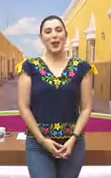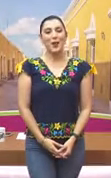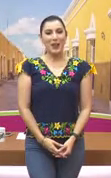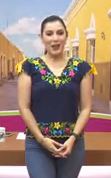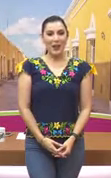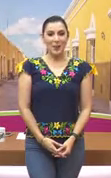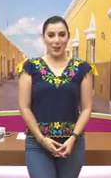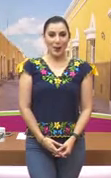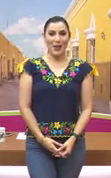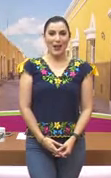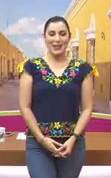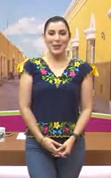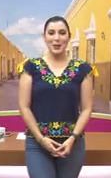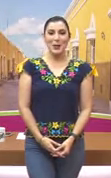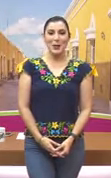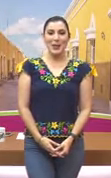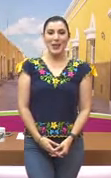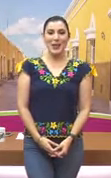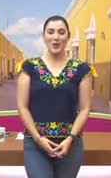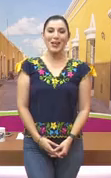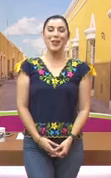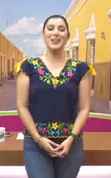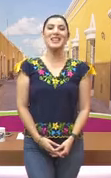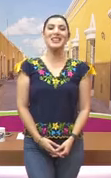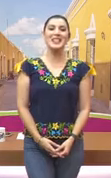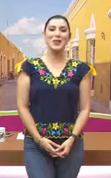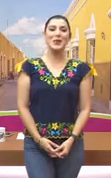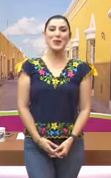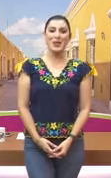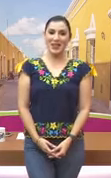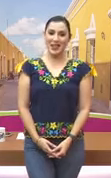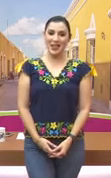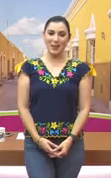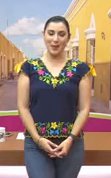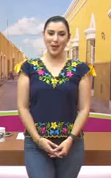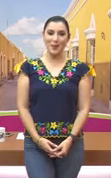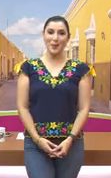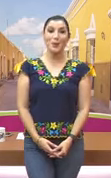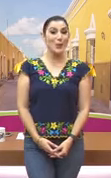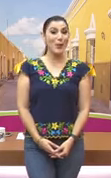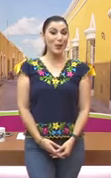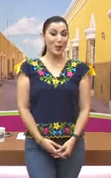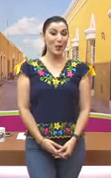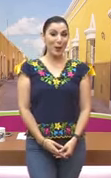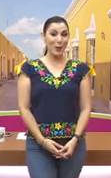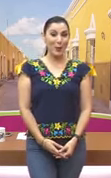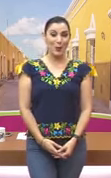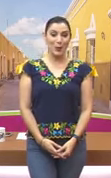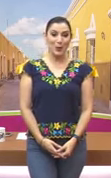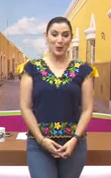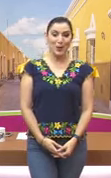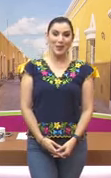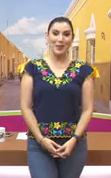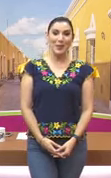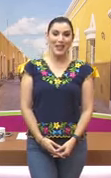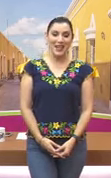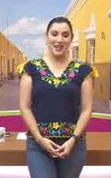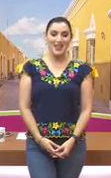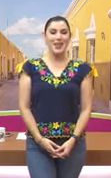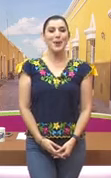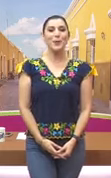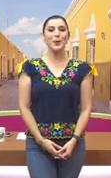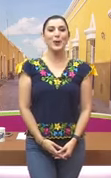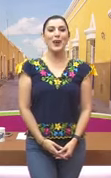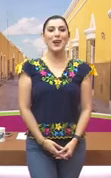Hemos llegado al final de la emisión, le agradecemos que nos haya acompañado en este segundo día de la semana. Por supuesto, le recuerdo que nosotros tenemos una cita